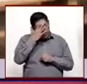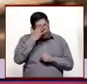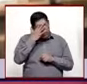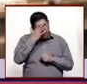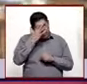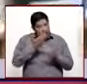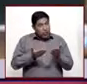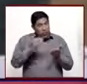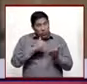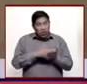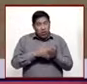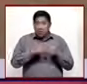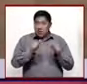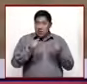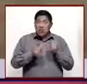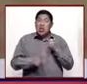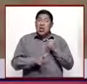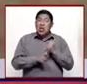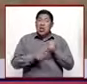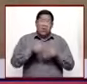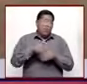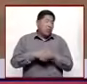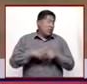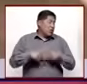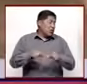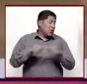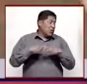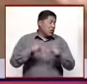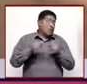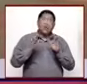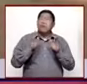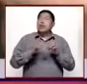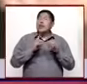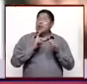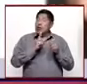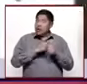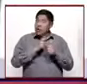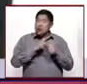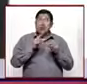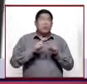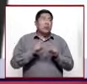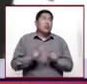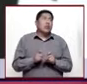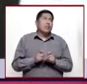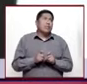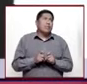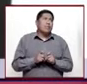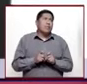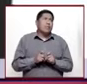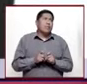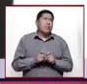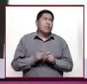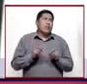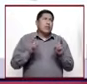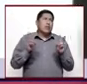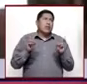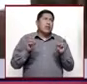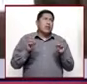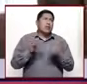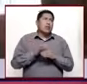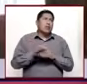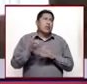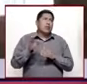a la reelección, ¿sí? La misma, esa pregunta solo cumple el criterio